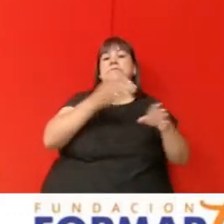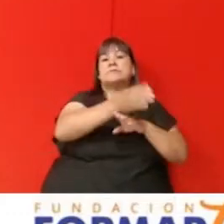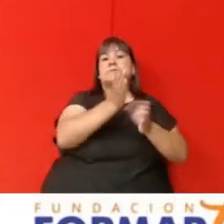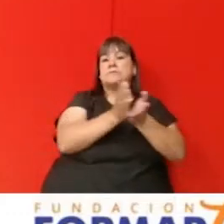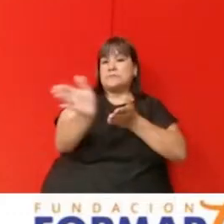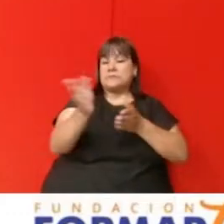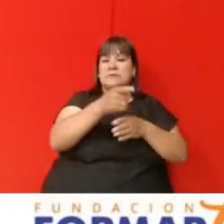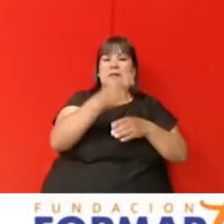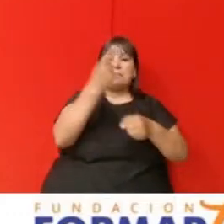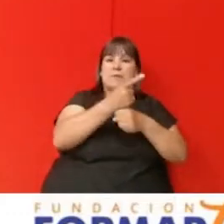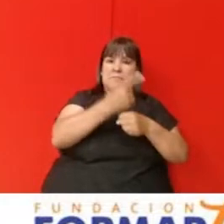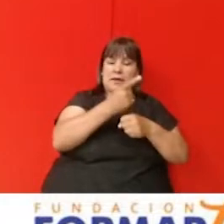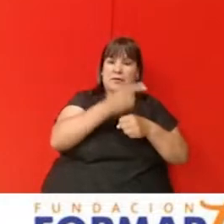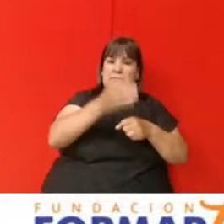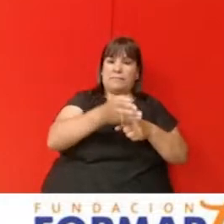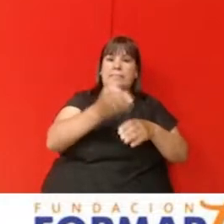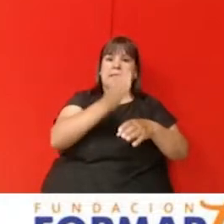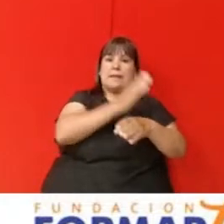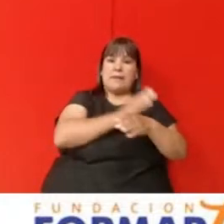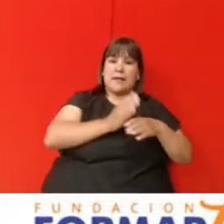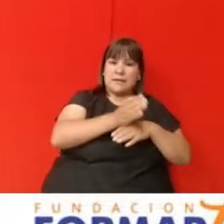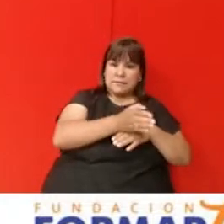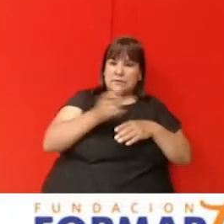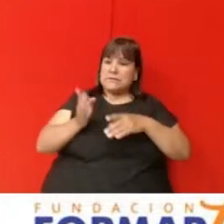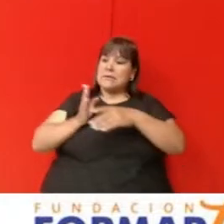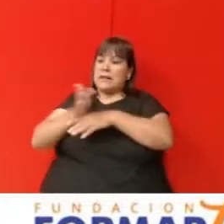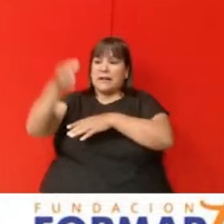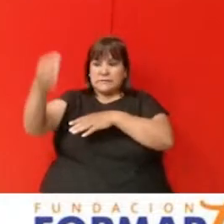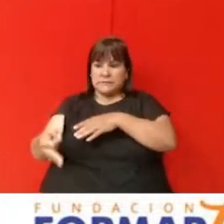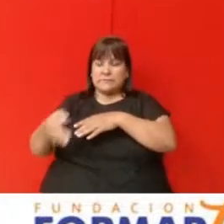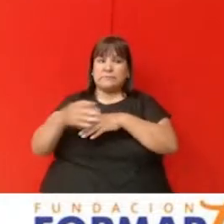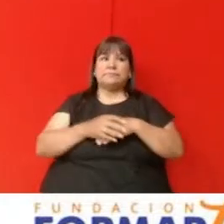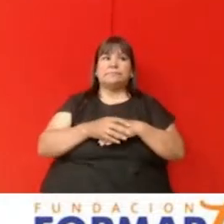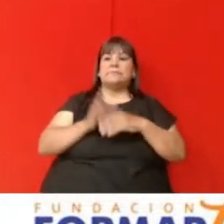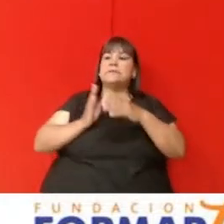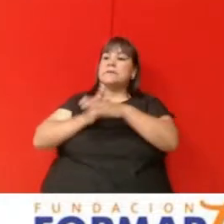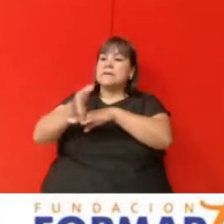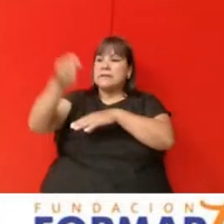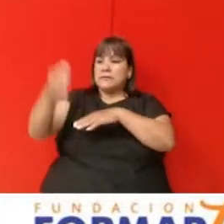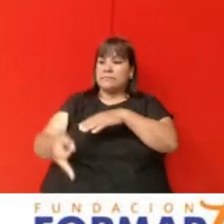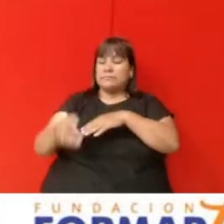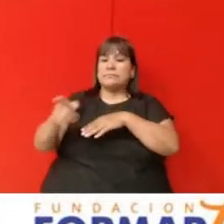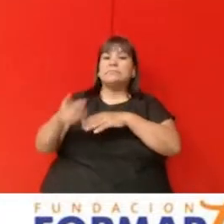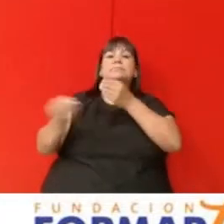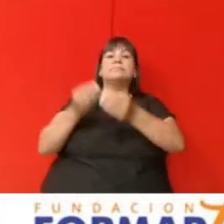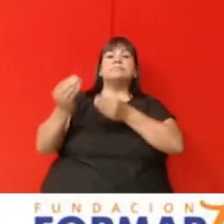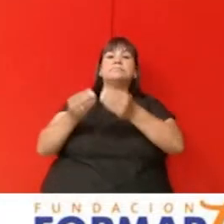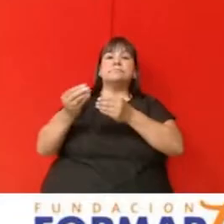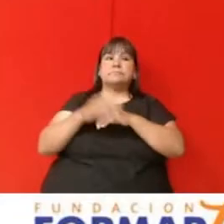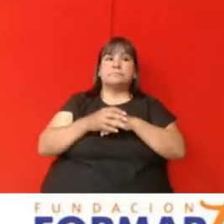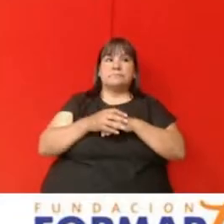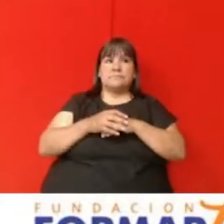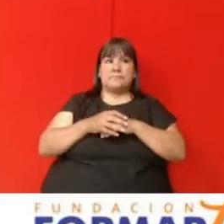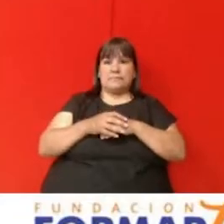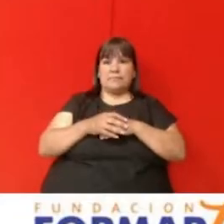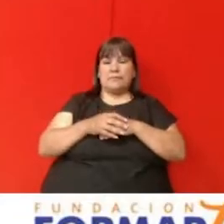¿no? Y lo voy a desarrollar un poquito más acá. ¿En qué consiste el ingreso? Bueno,